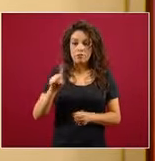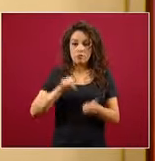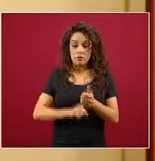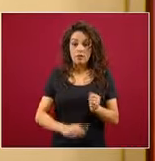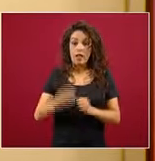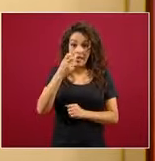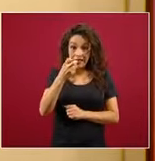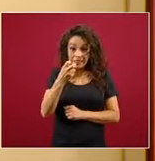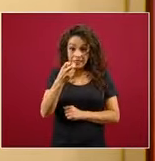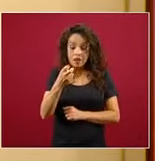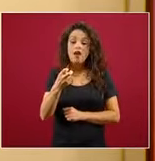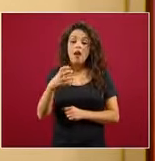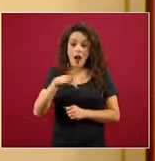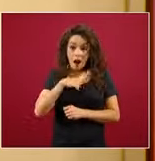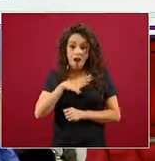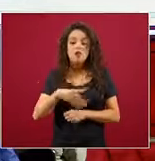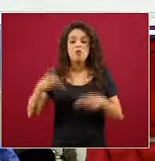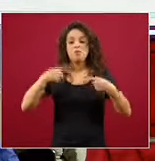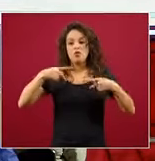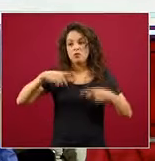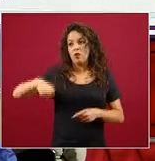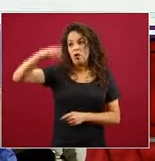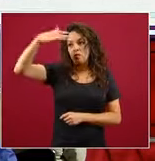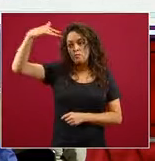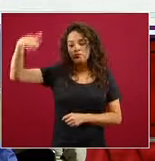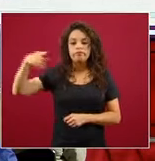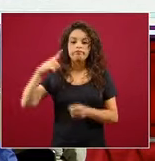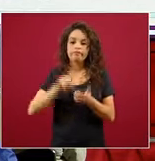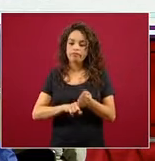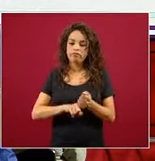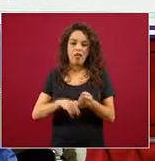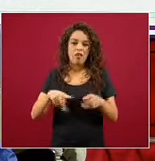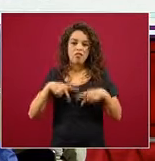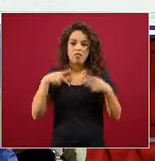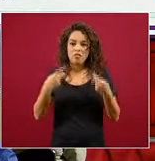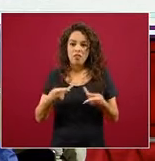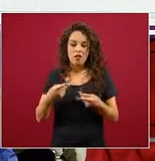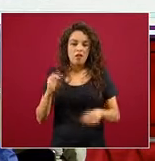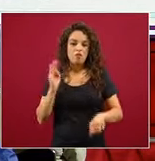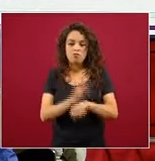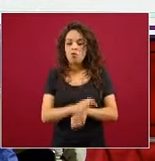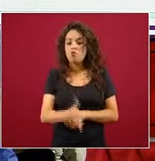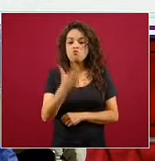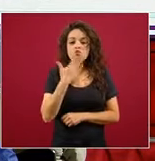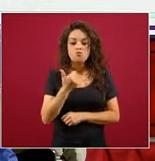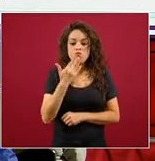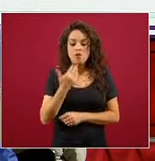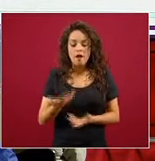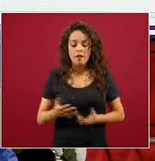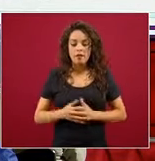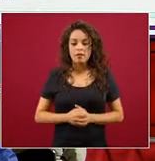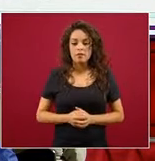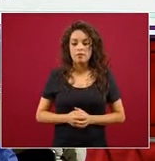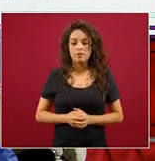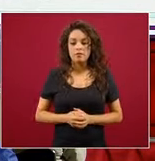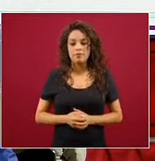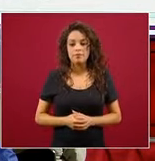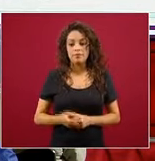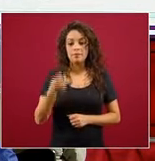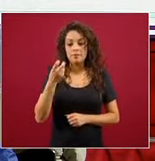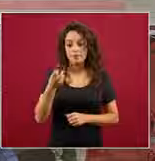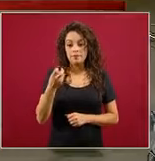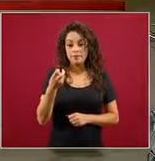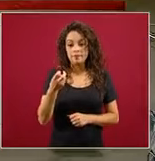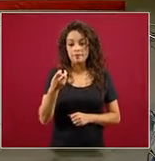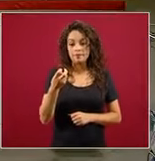y con mayor posibilidad de tener poca capacidad funcional o poca capacidad cognitiva es precisamente la prevalencia